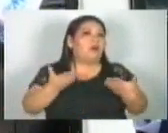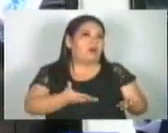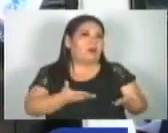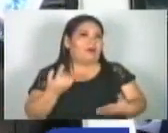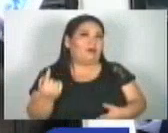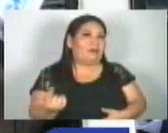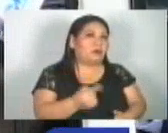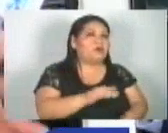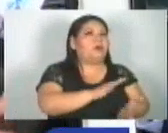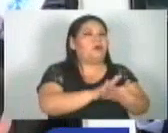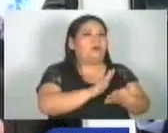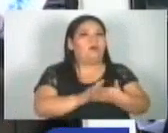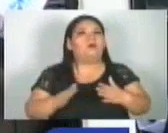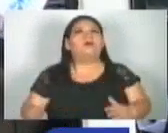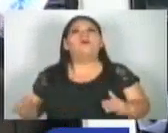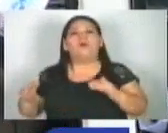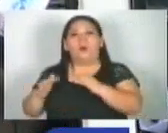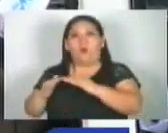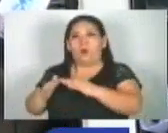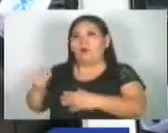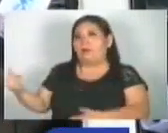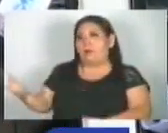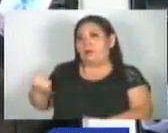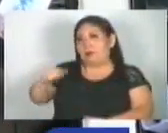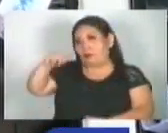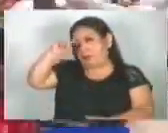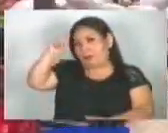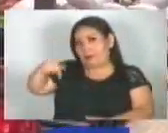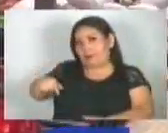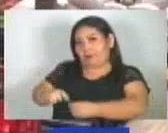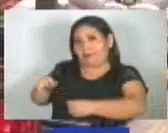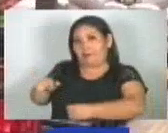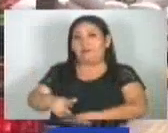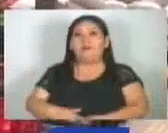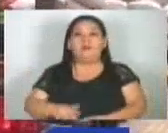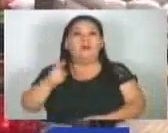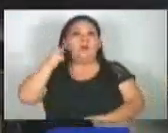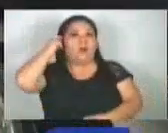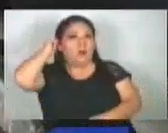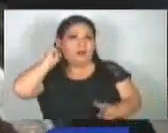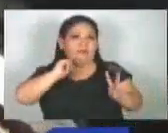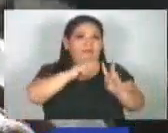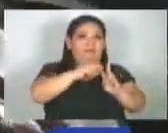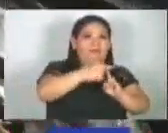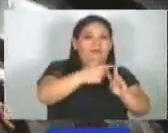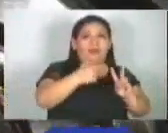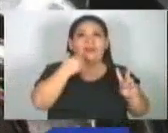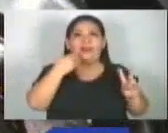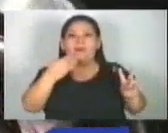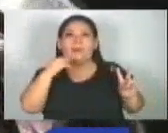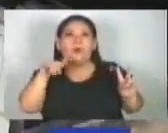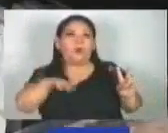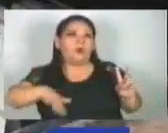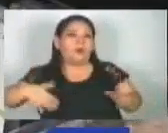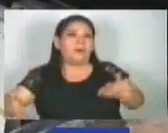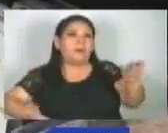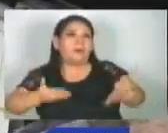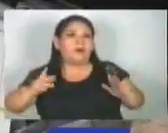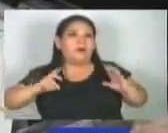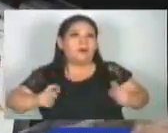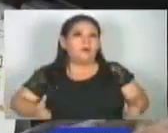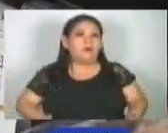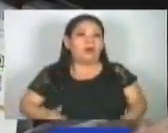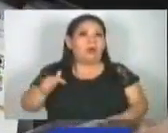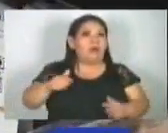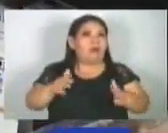consumidor, pero también que beneficien al productor salvadoreño. Treminio y Rendón señalaron que la central de abastos, al ser un